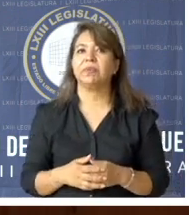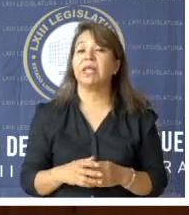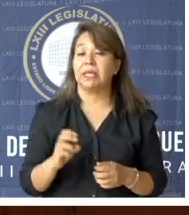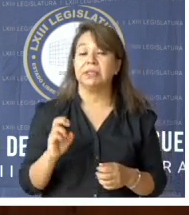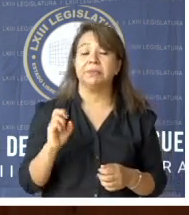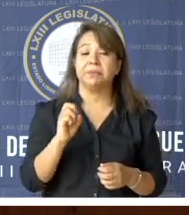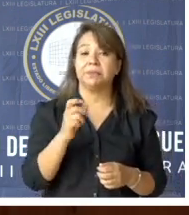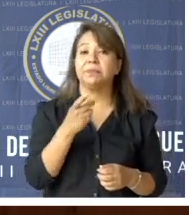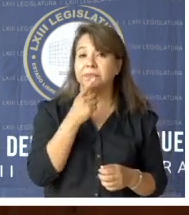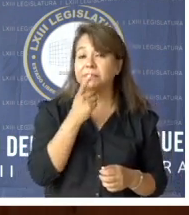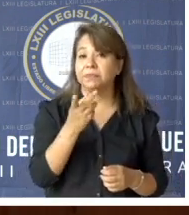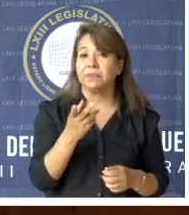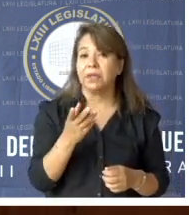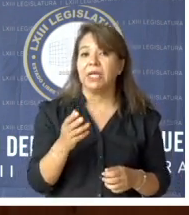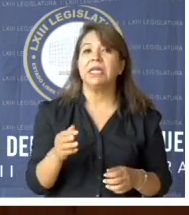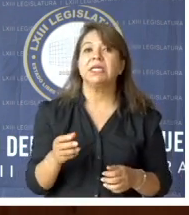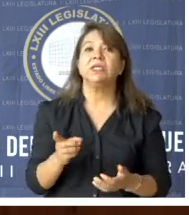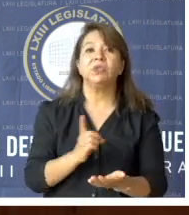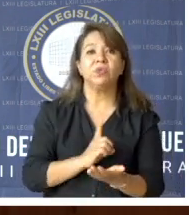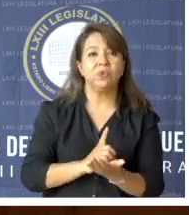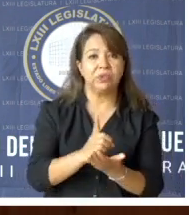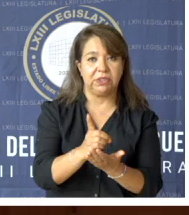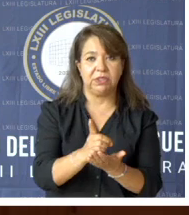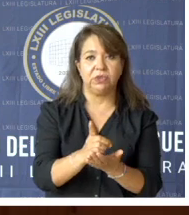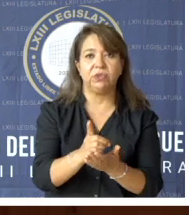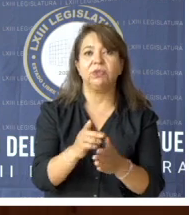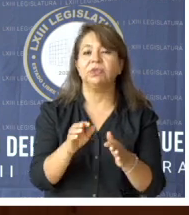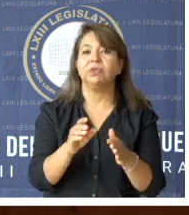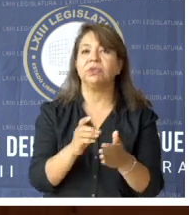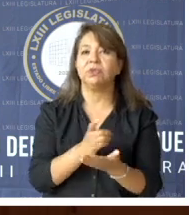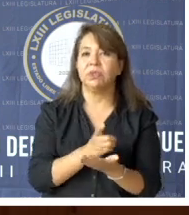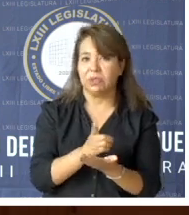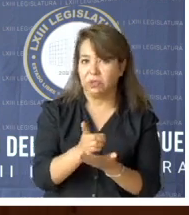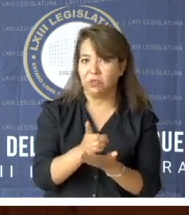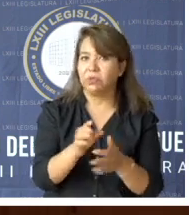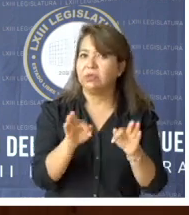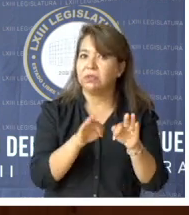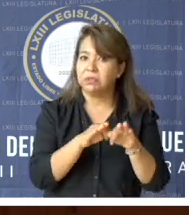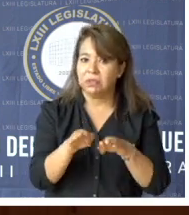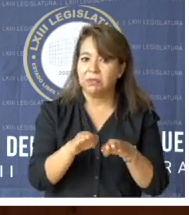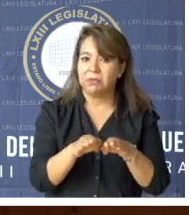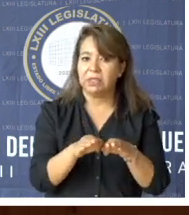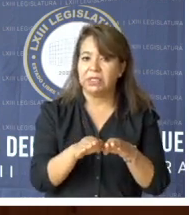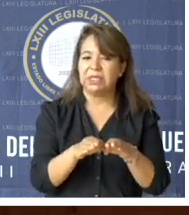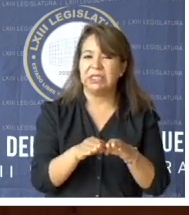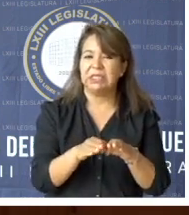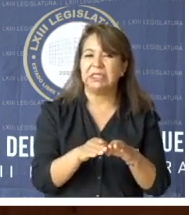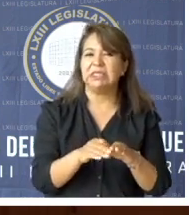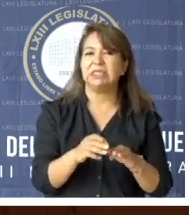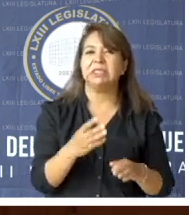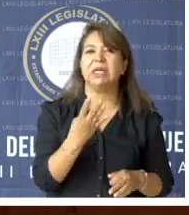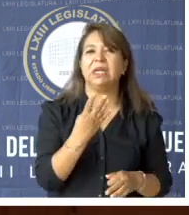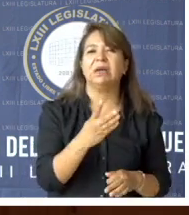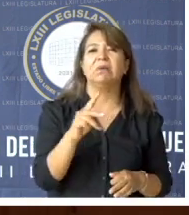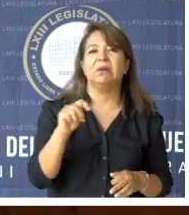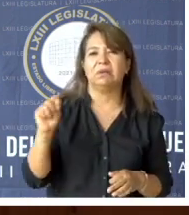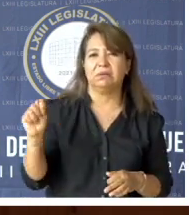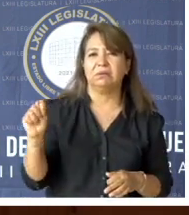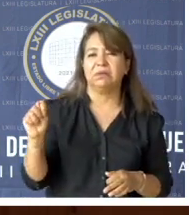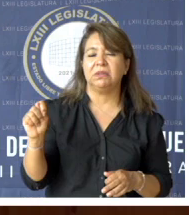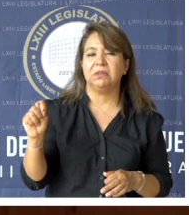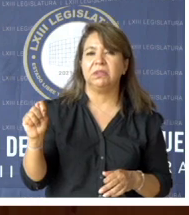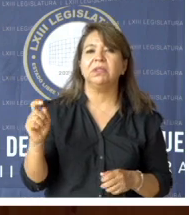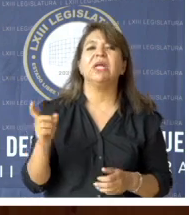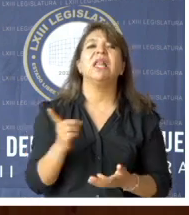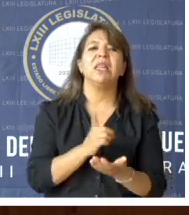manifiesto que los derechos laborales son base importante en el proyecto de la Cuarta Transformación. El derecho al empleo es